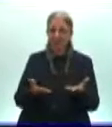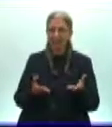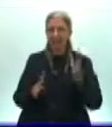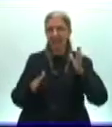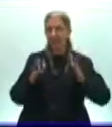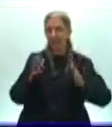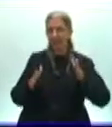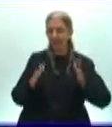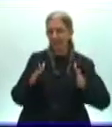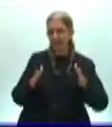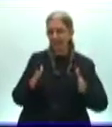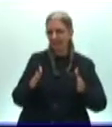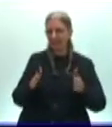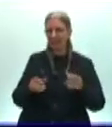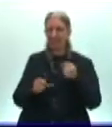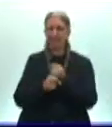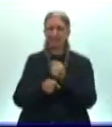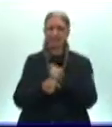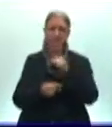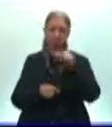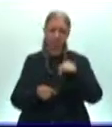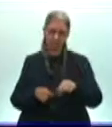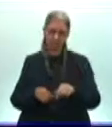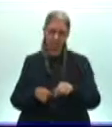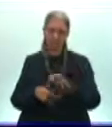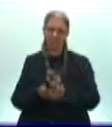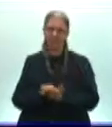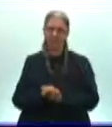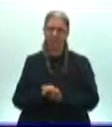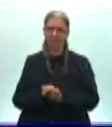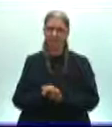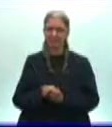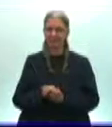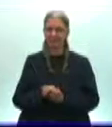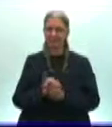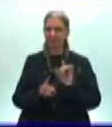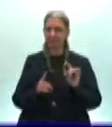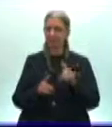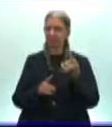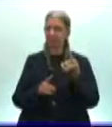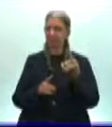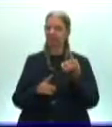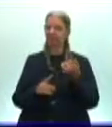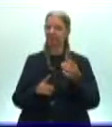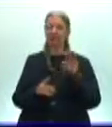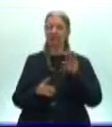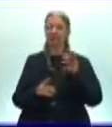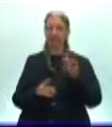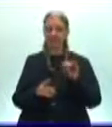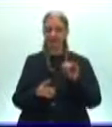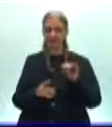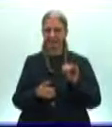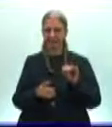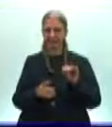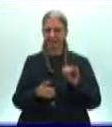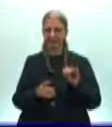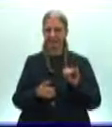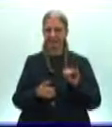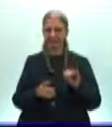etapa que estamos trabajando. En particular, como siempre les decimos,